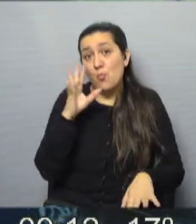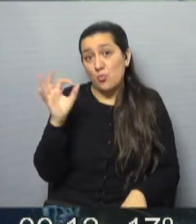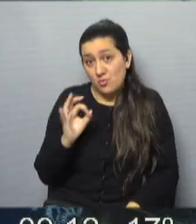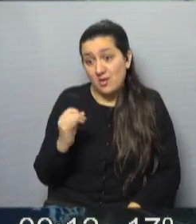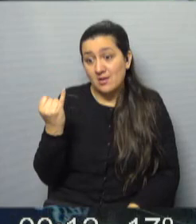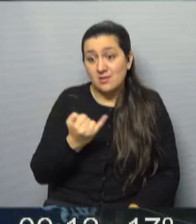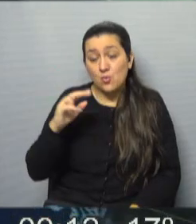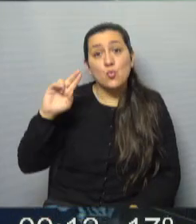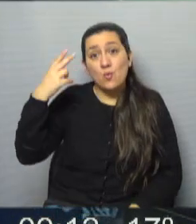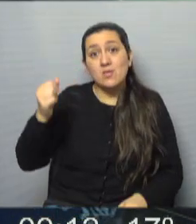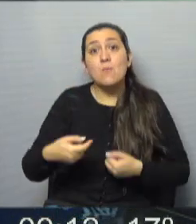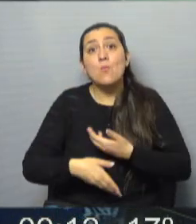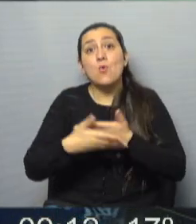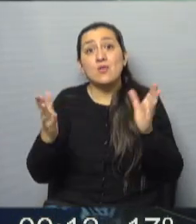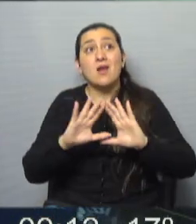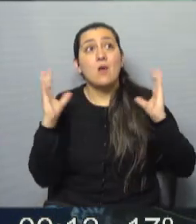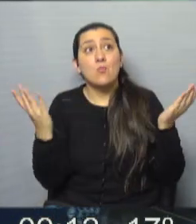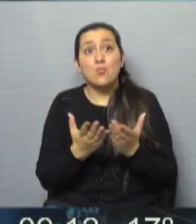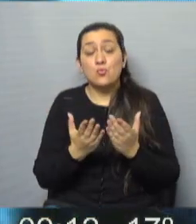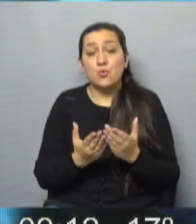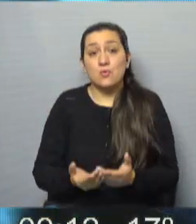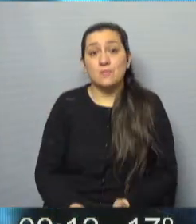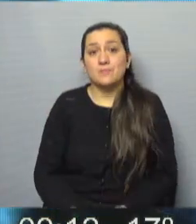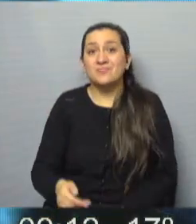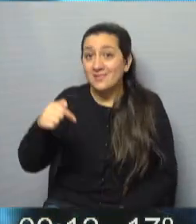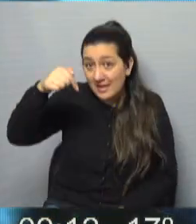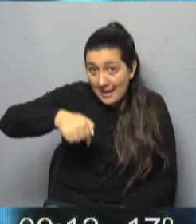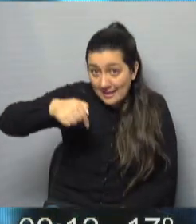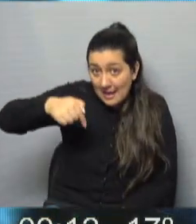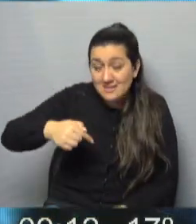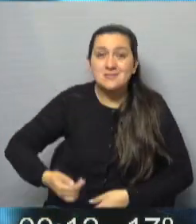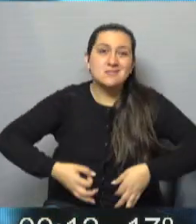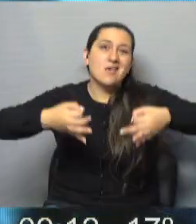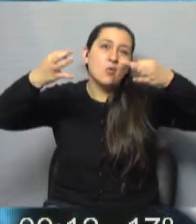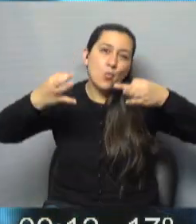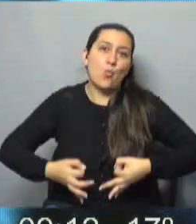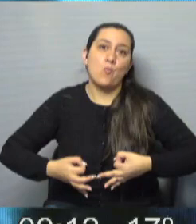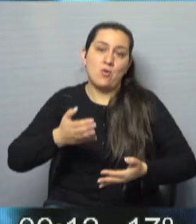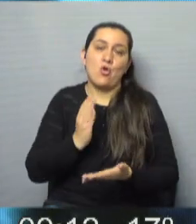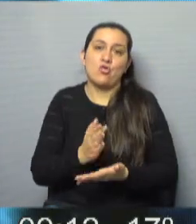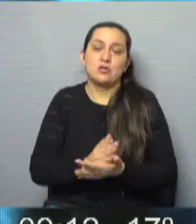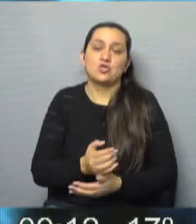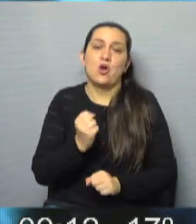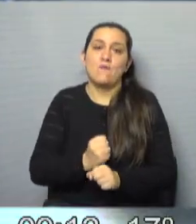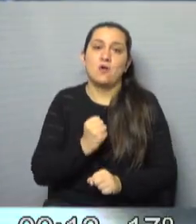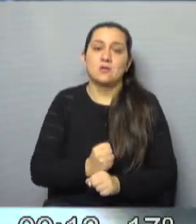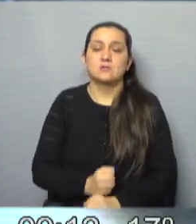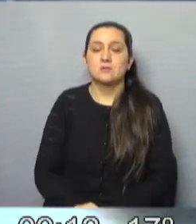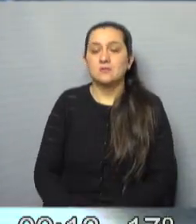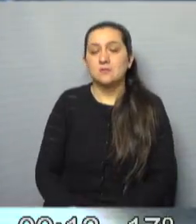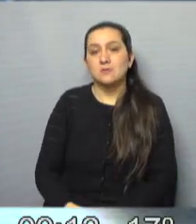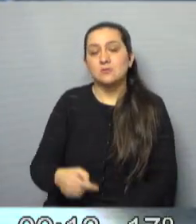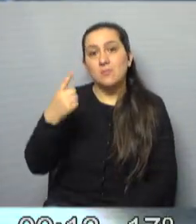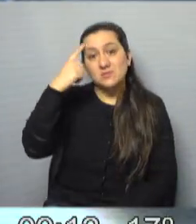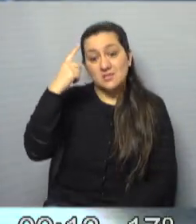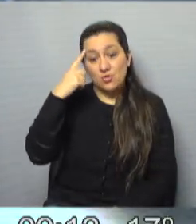el Uruguay de demostrarle al mundo que acá se cumplen con los derechos laborales. Estoy pensando en la negociación colectiva,